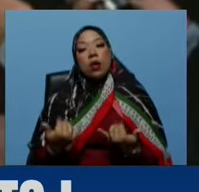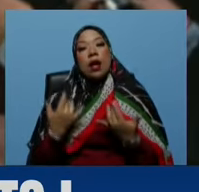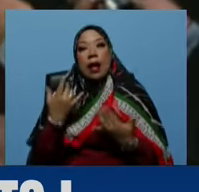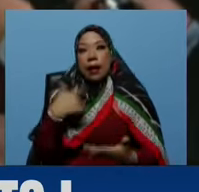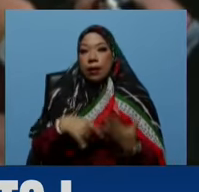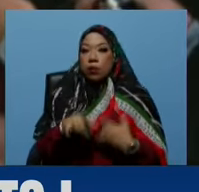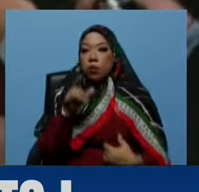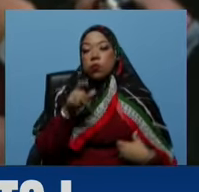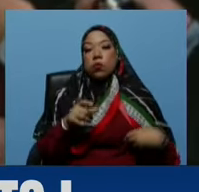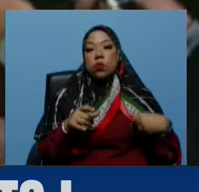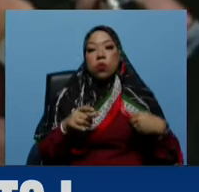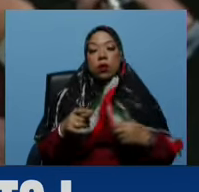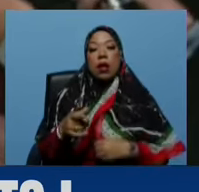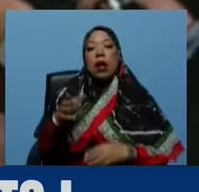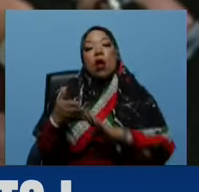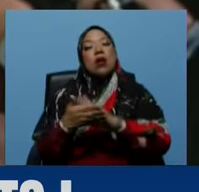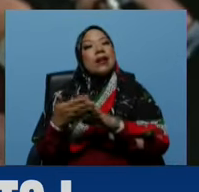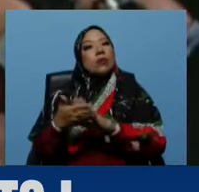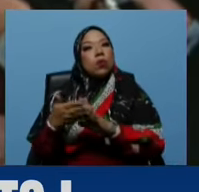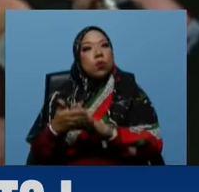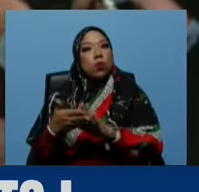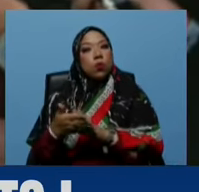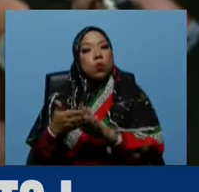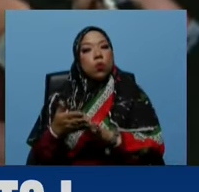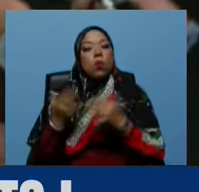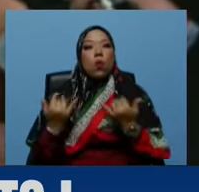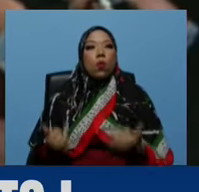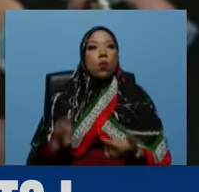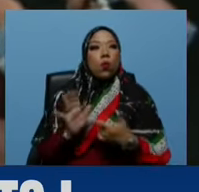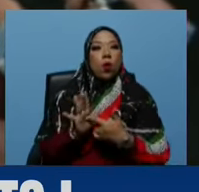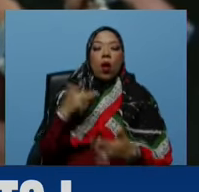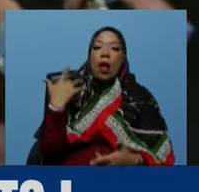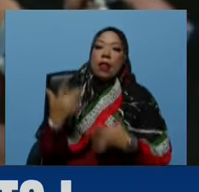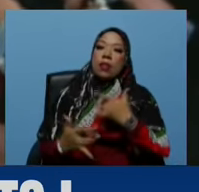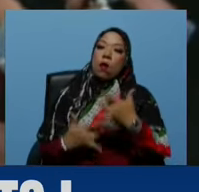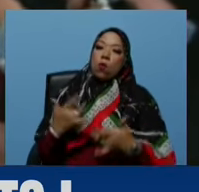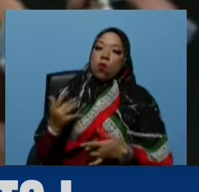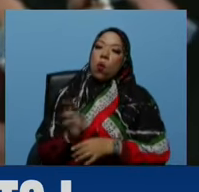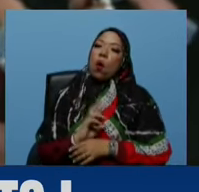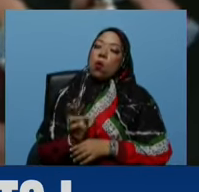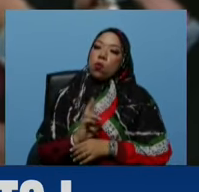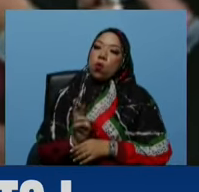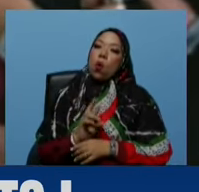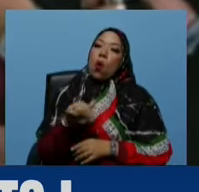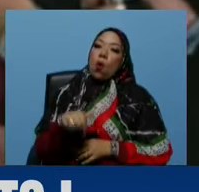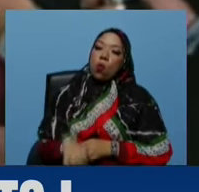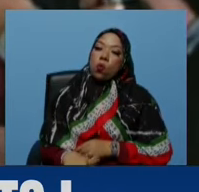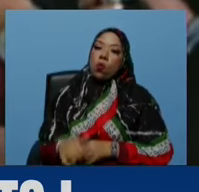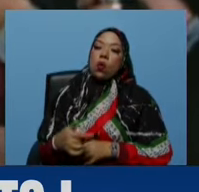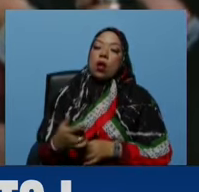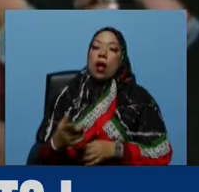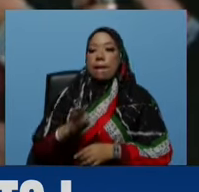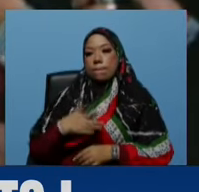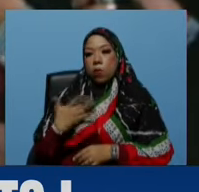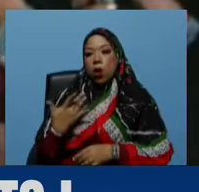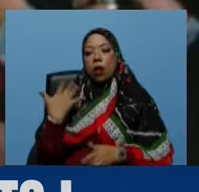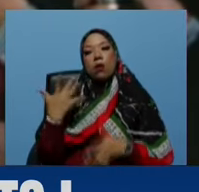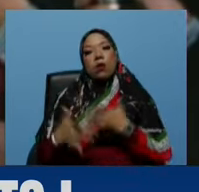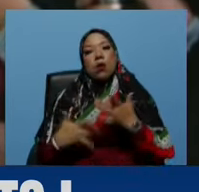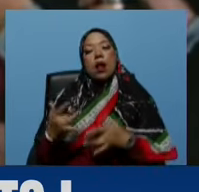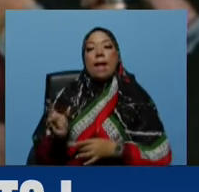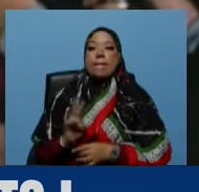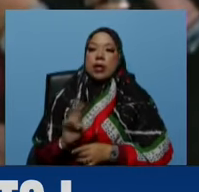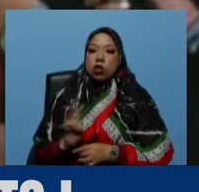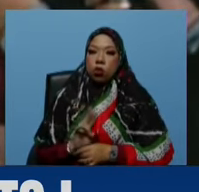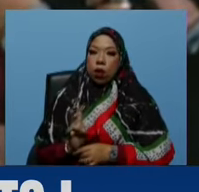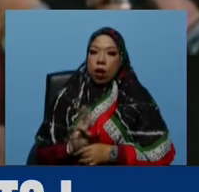precisamente es poder resolver, poder presentar elementos, y que hoy se le está negando la posibilidad a las venezolanas y